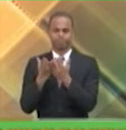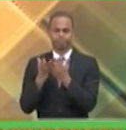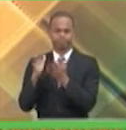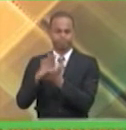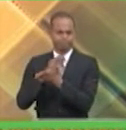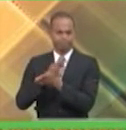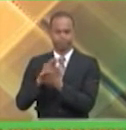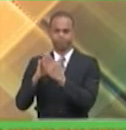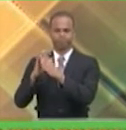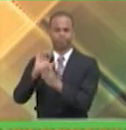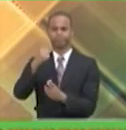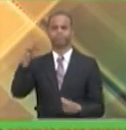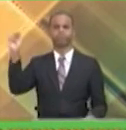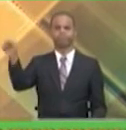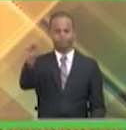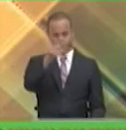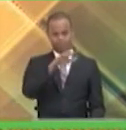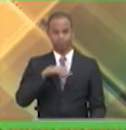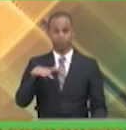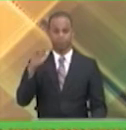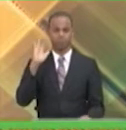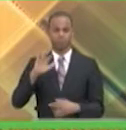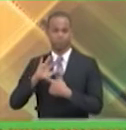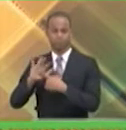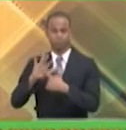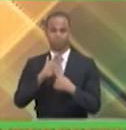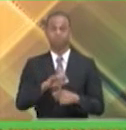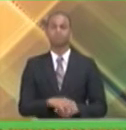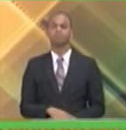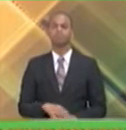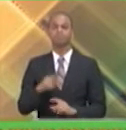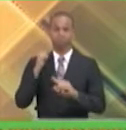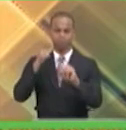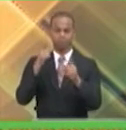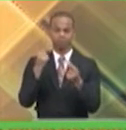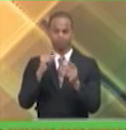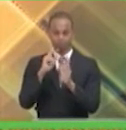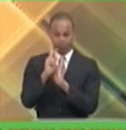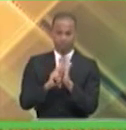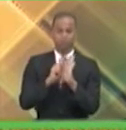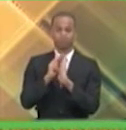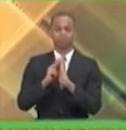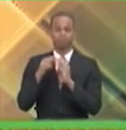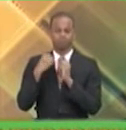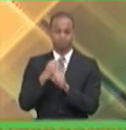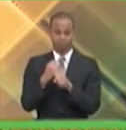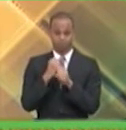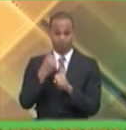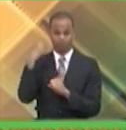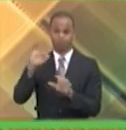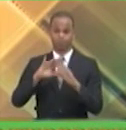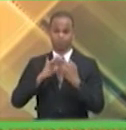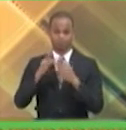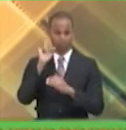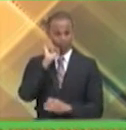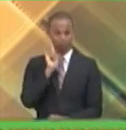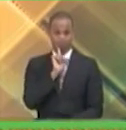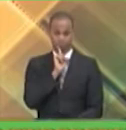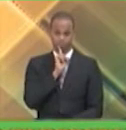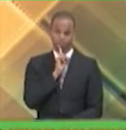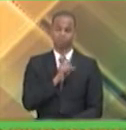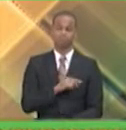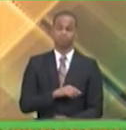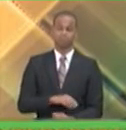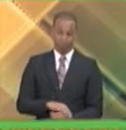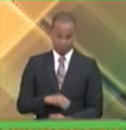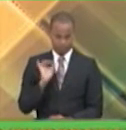Santo Domingo como en algunas provincias también. O sea, ustedes se proponen producir documentales para la comunidad sorda, ¿es de eso que